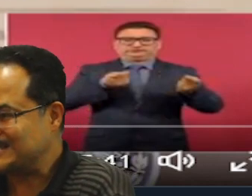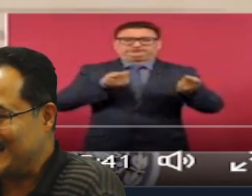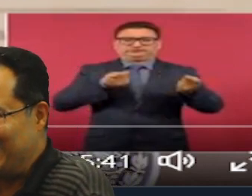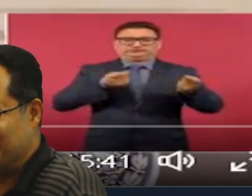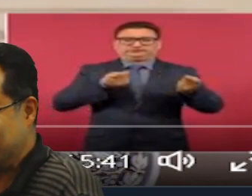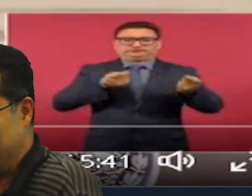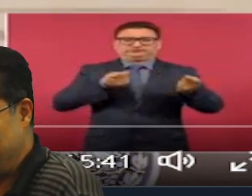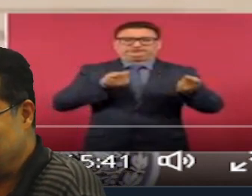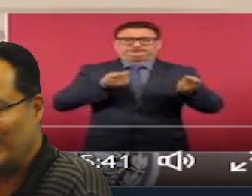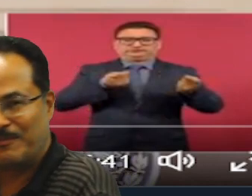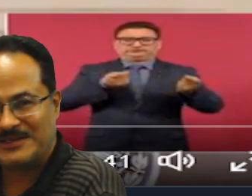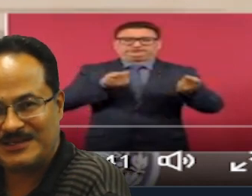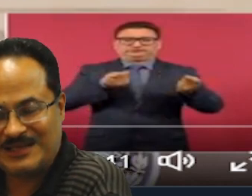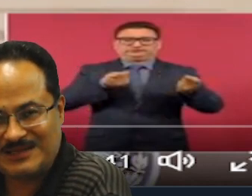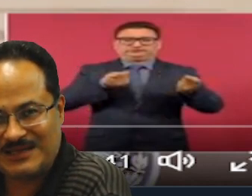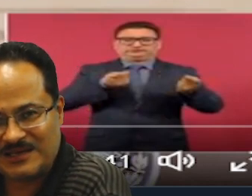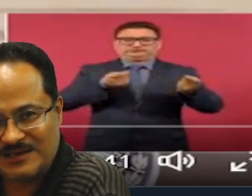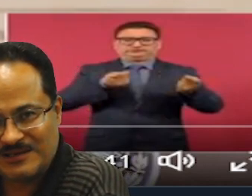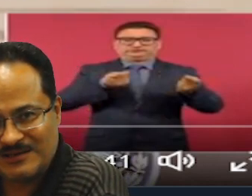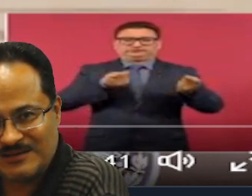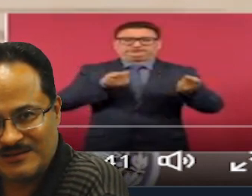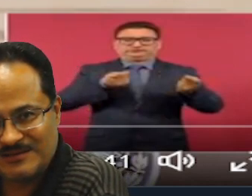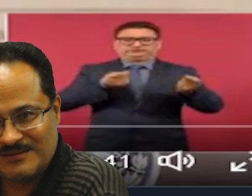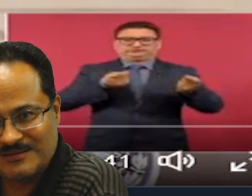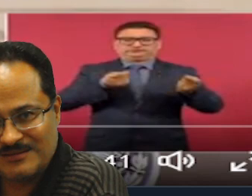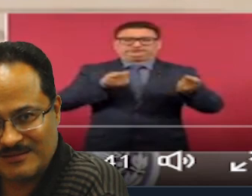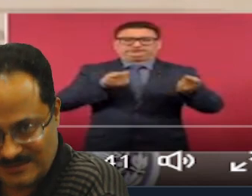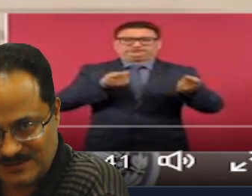esto con lo que está saliendo el presidente